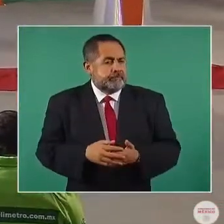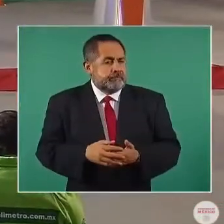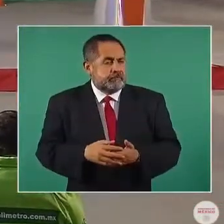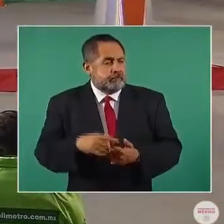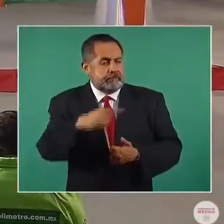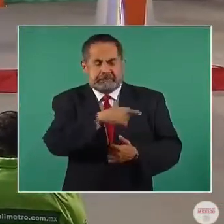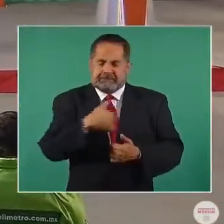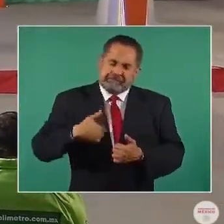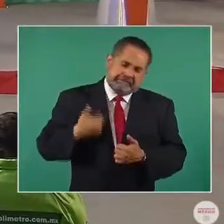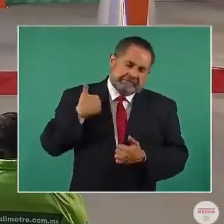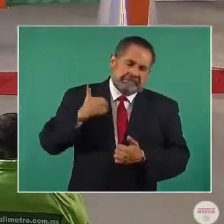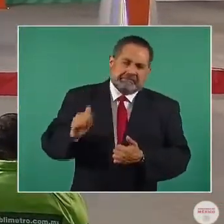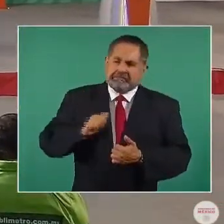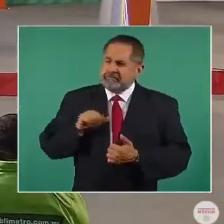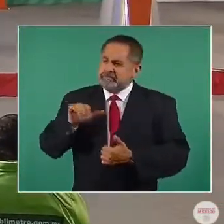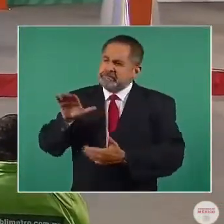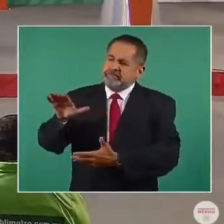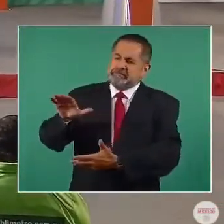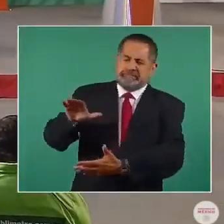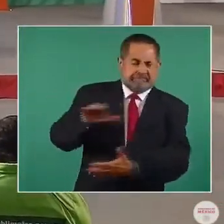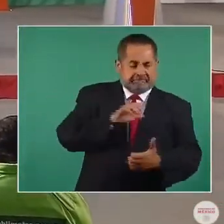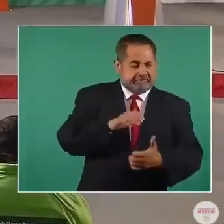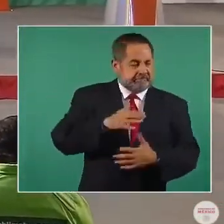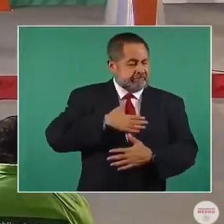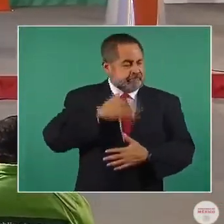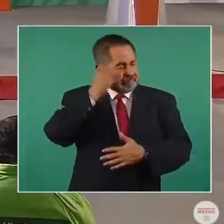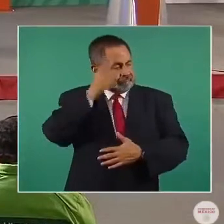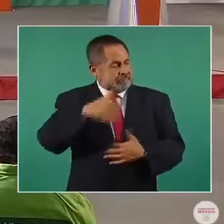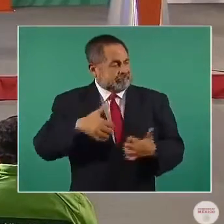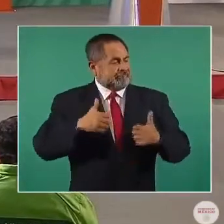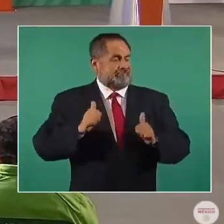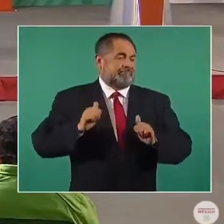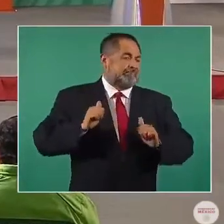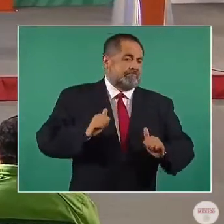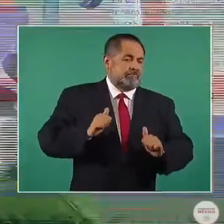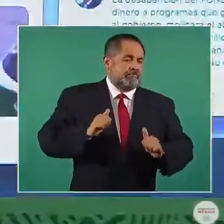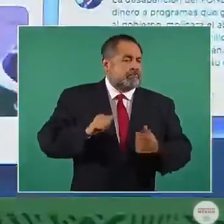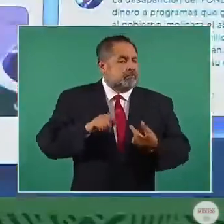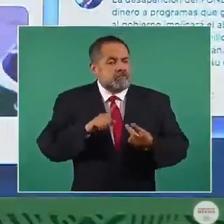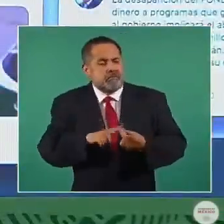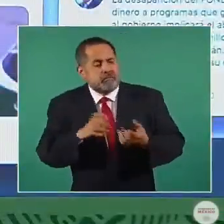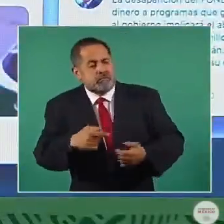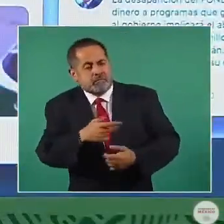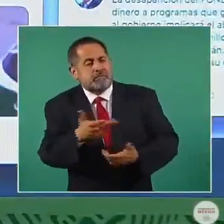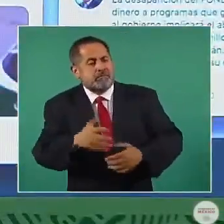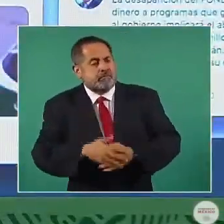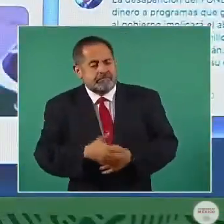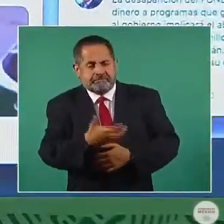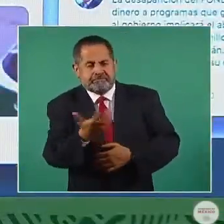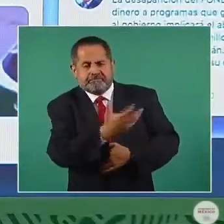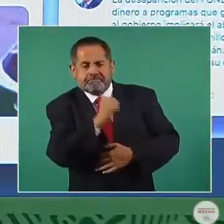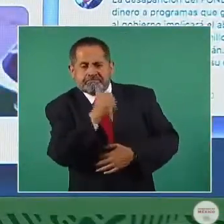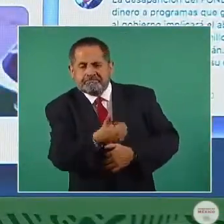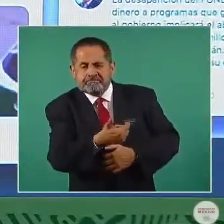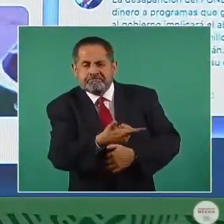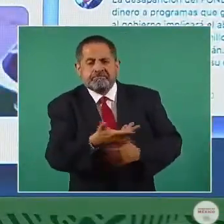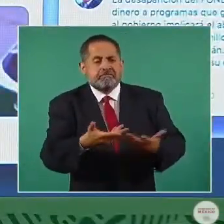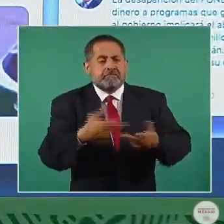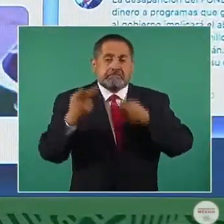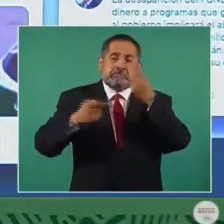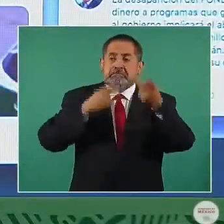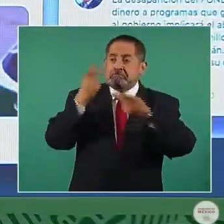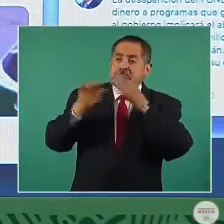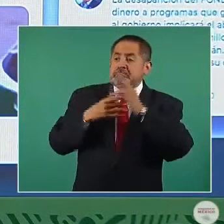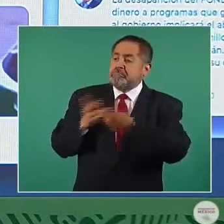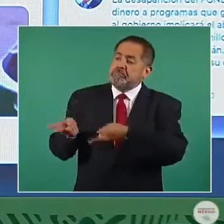que se beneficiaron con la privatización de la industria eléctrica, no hacen nada, se dedican nada